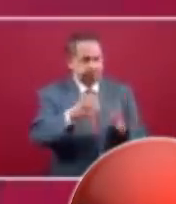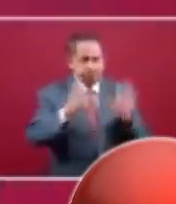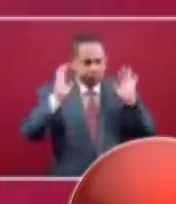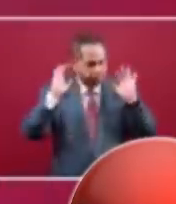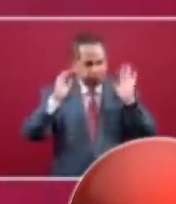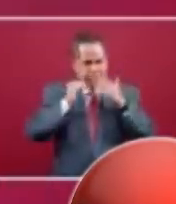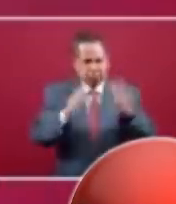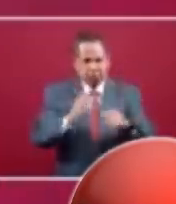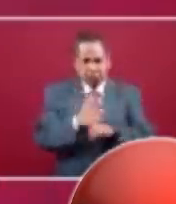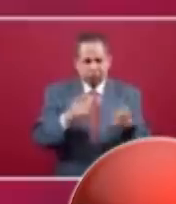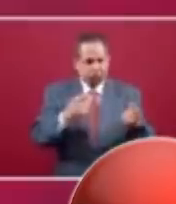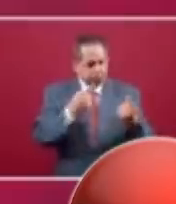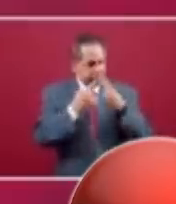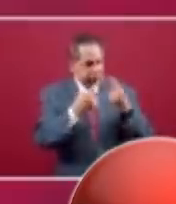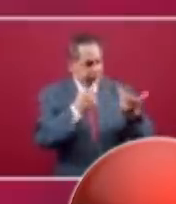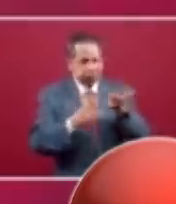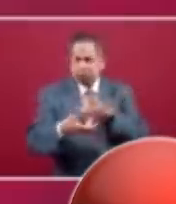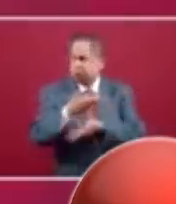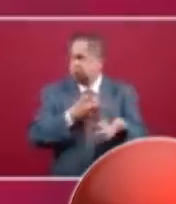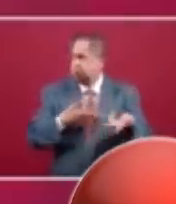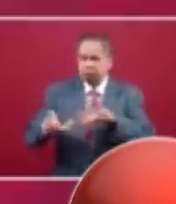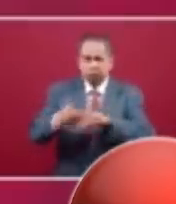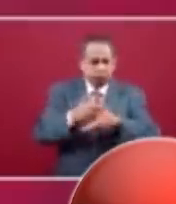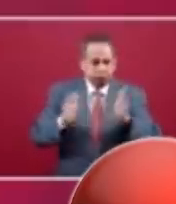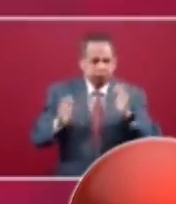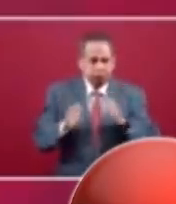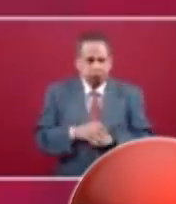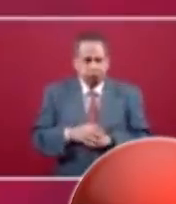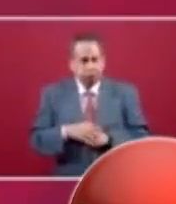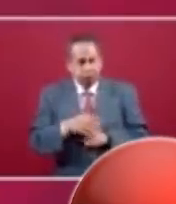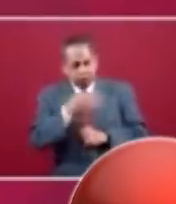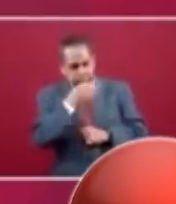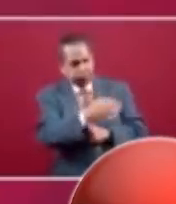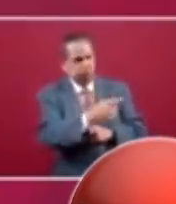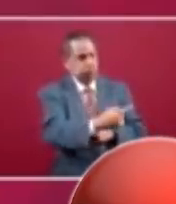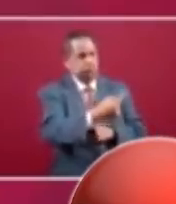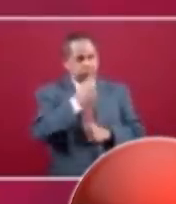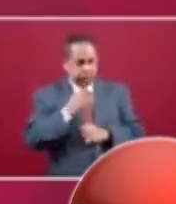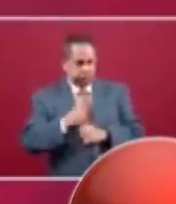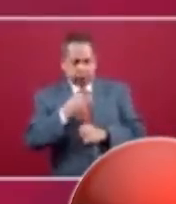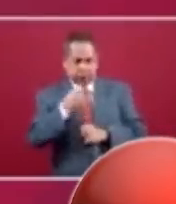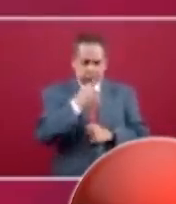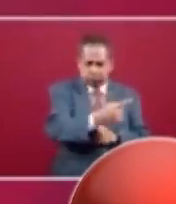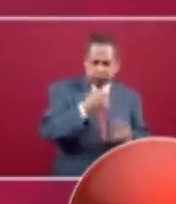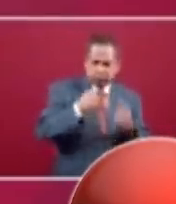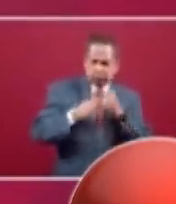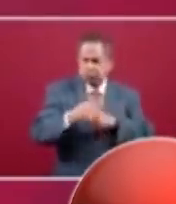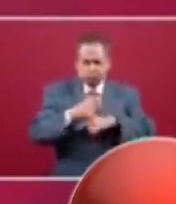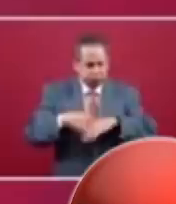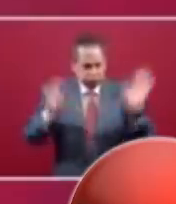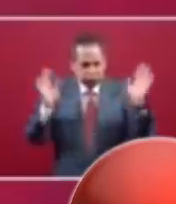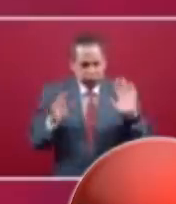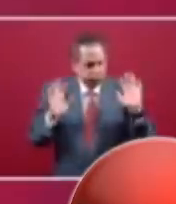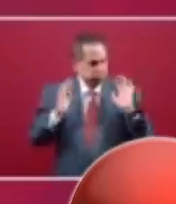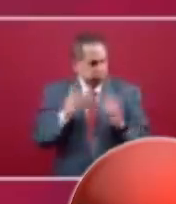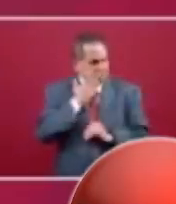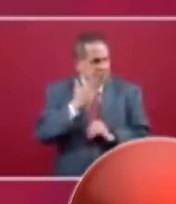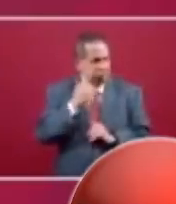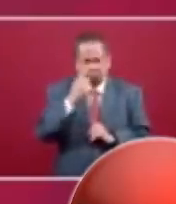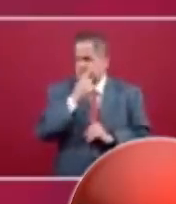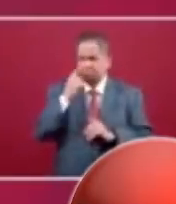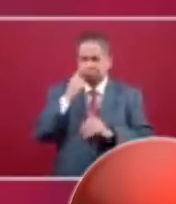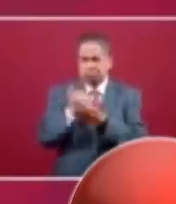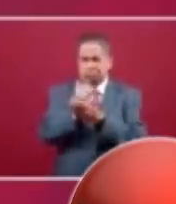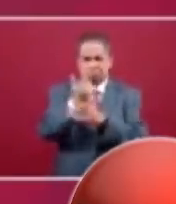que haya diálogo circular, el que haya mensajes de ida y vuelta. Esa es la democracia.